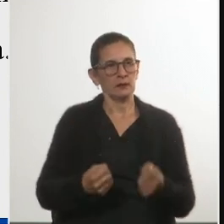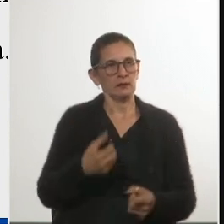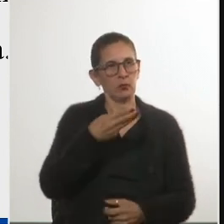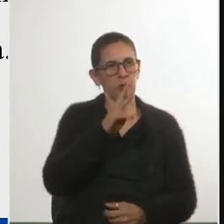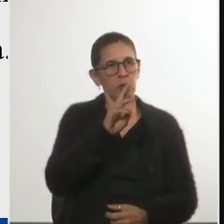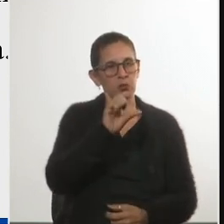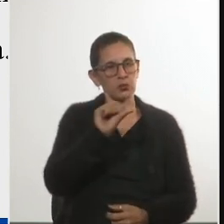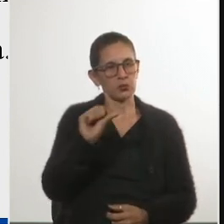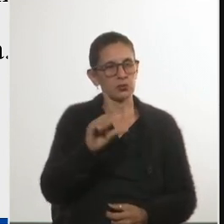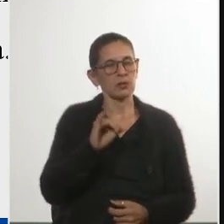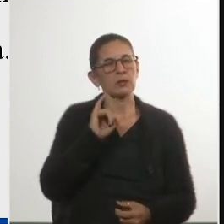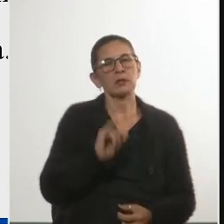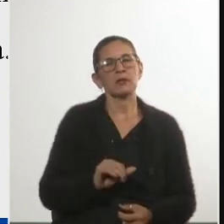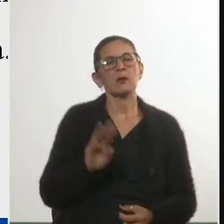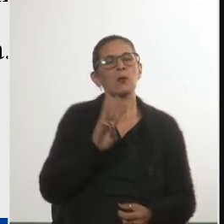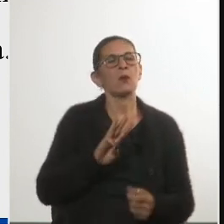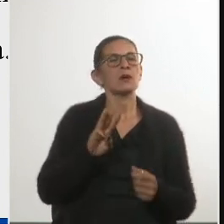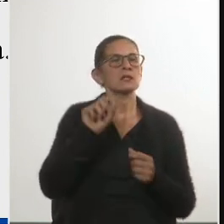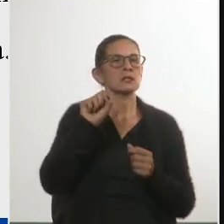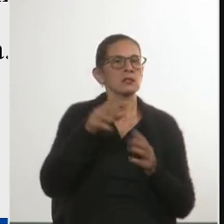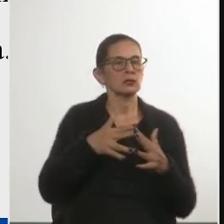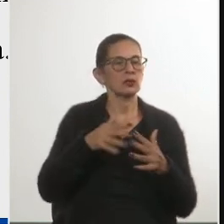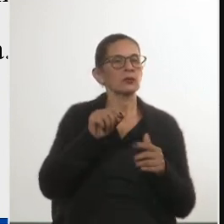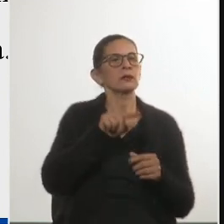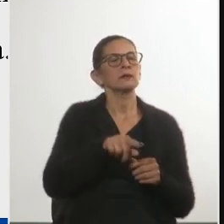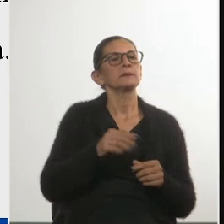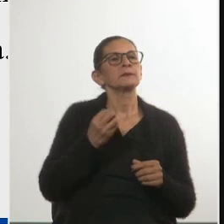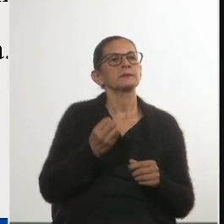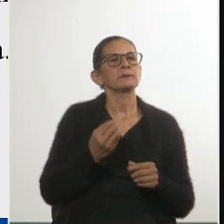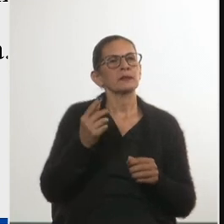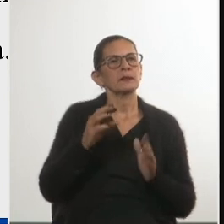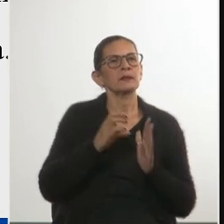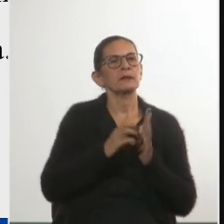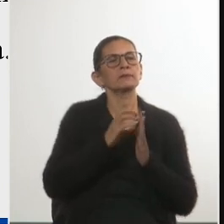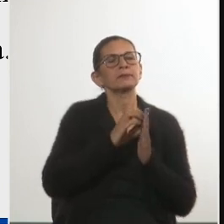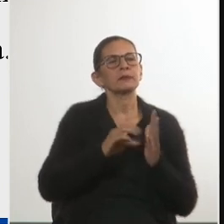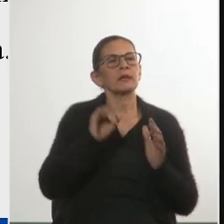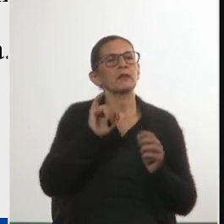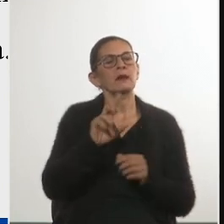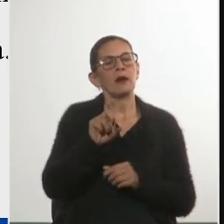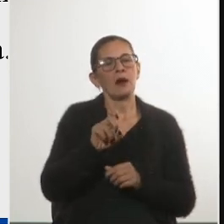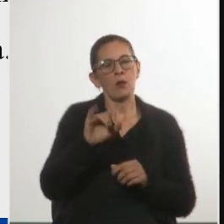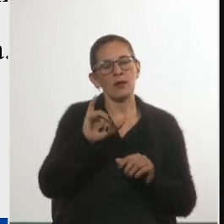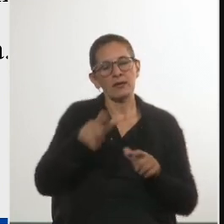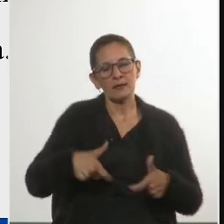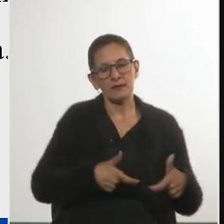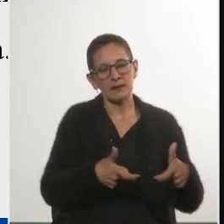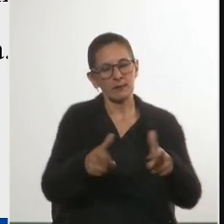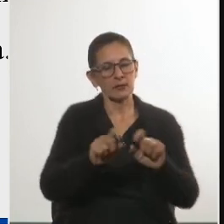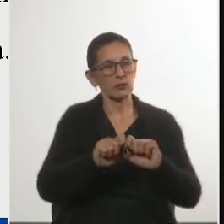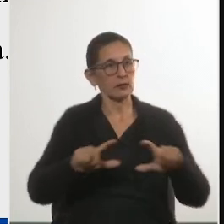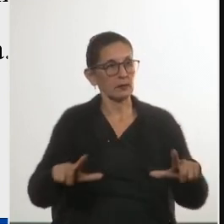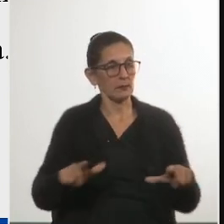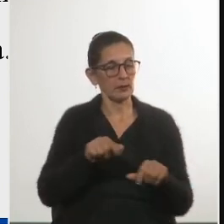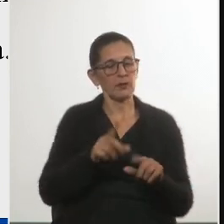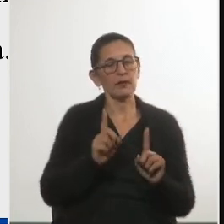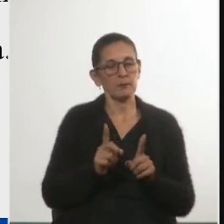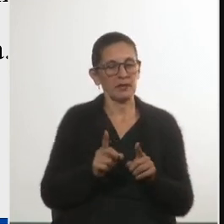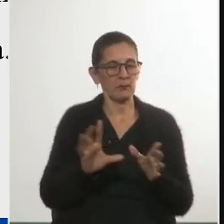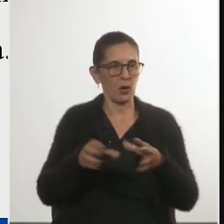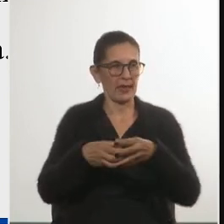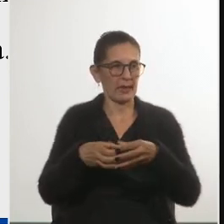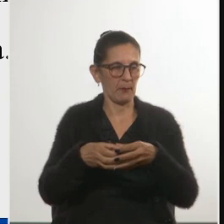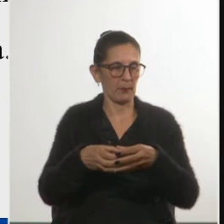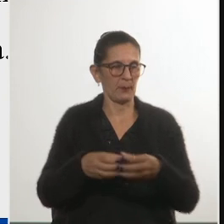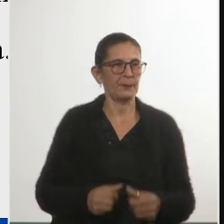Bus, y desde Washington el ingeniero Eduardo Ortiz, asesor regional del agua, saneamiento e higiene, integrante del mismo equipo.